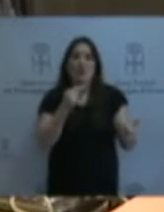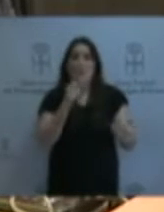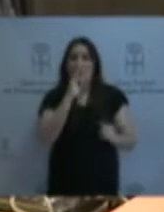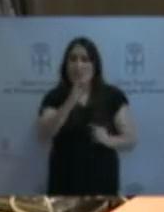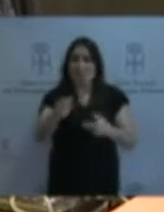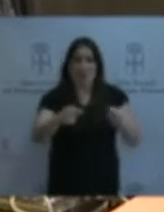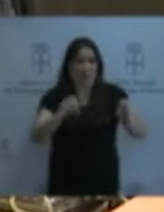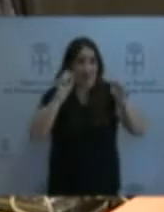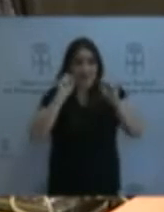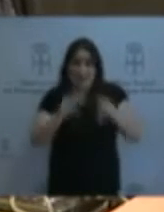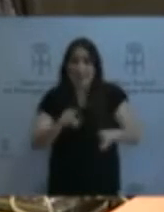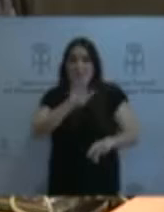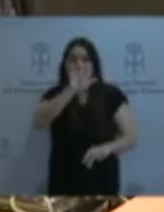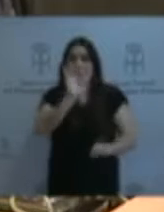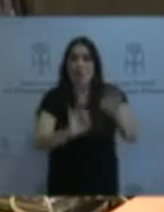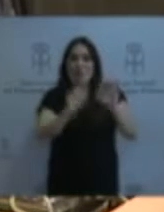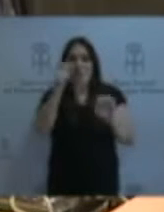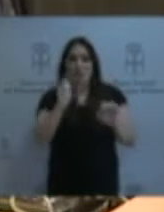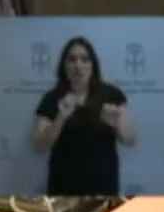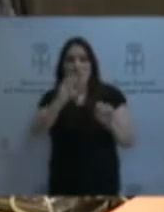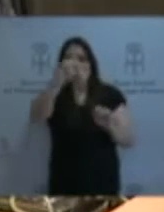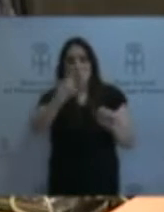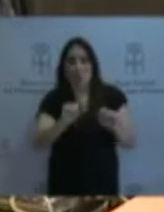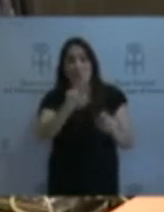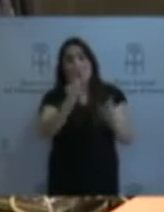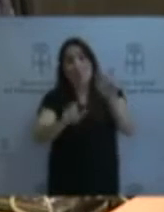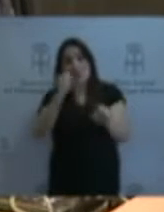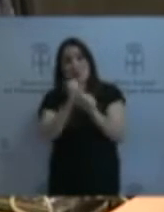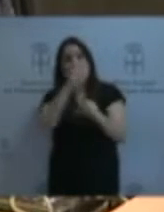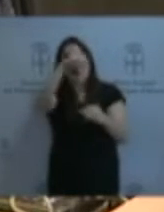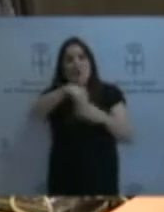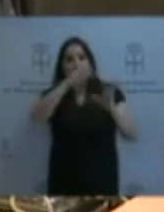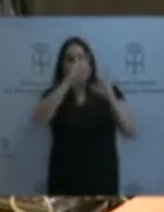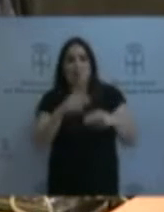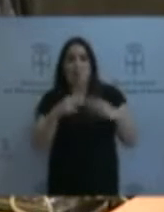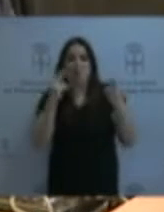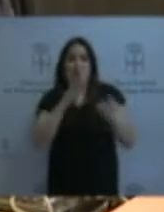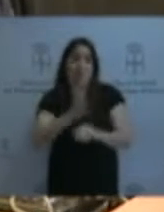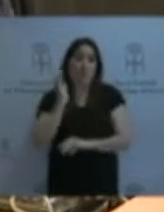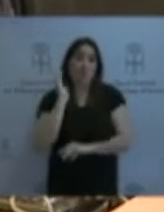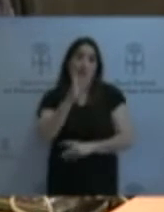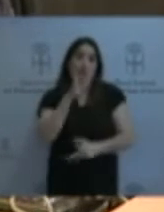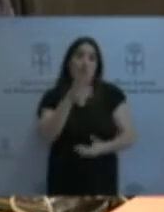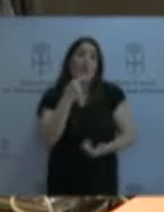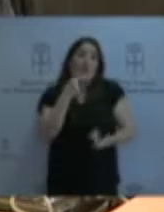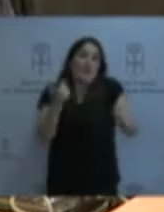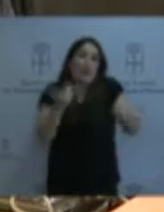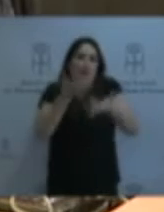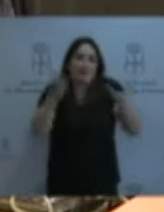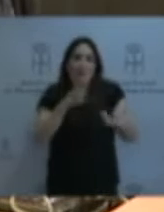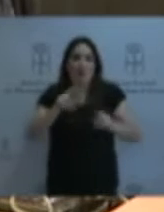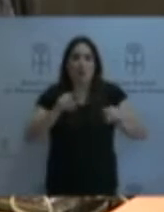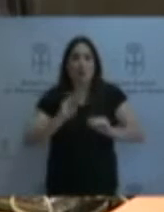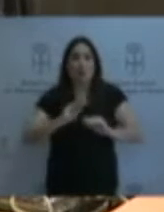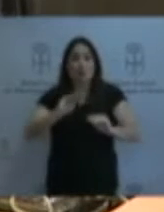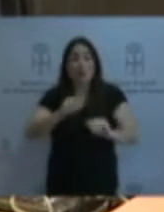negociación alguna, el 5% de los salarios de quienes trabajaban en las administraciones públicas a golpe de llamada de la Troika.